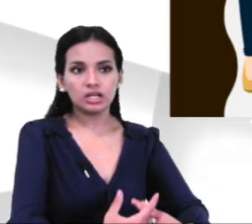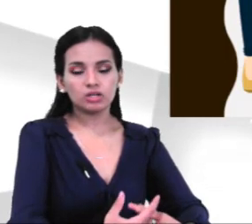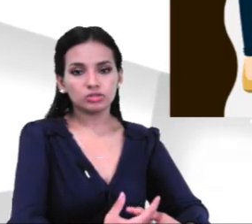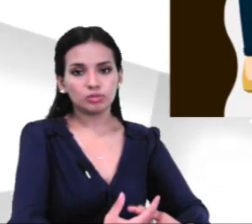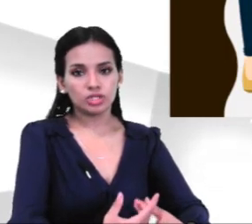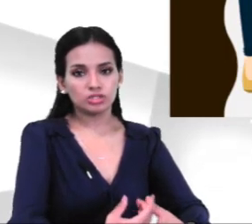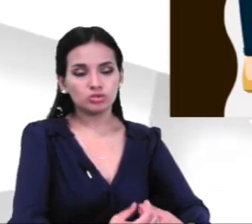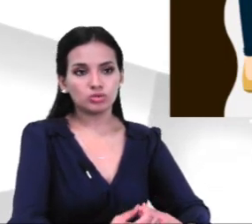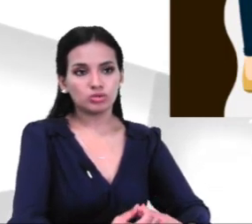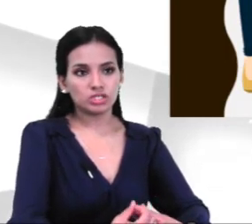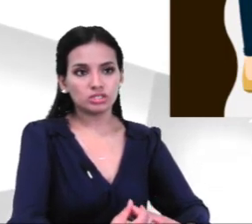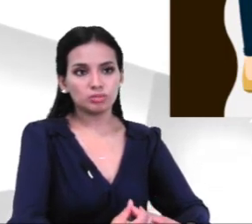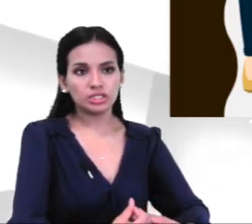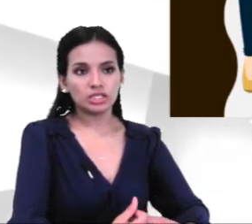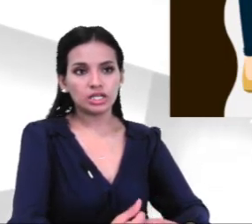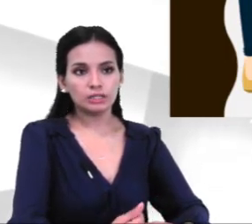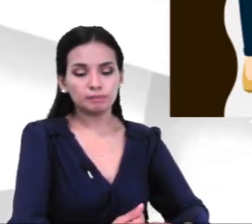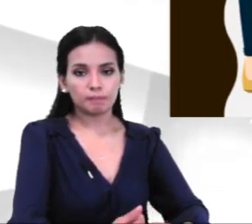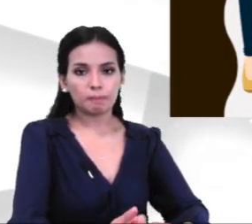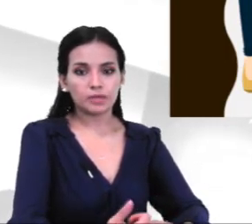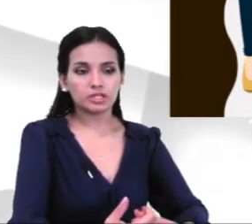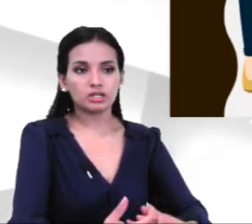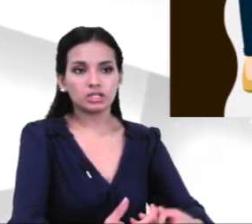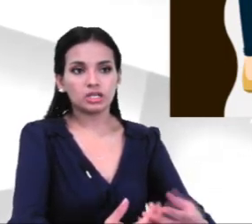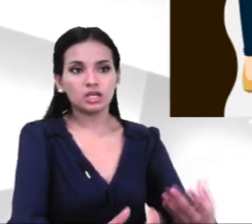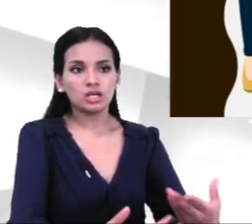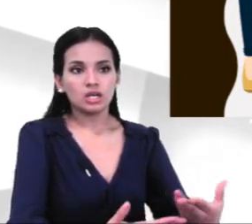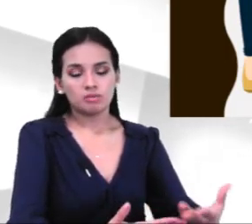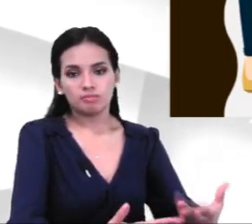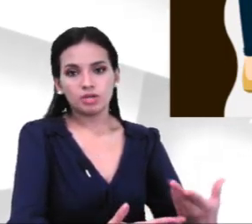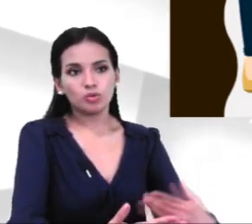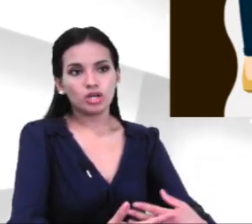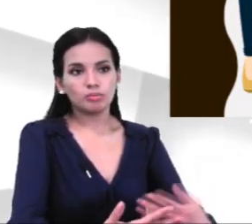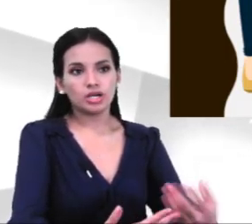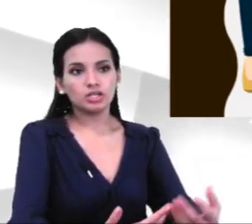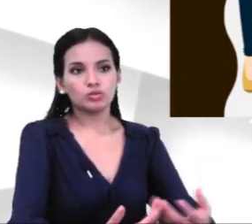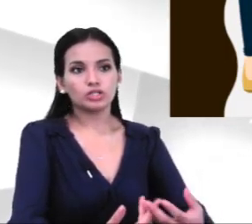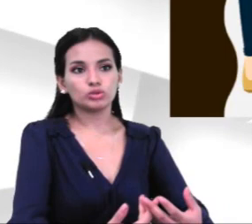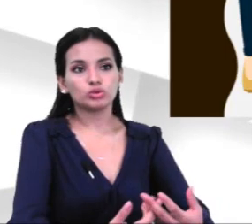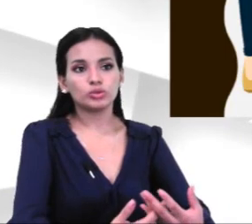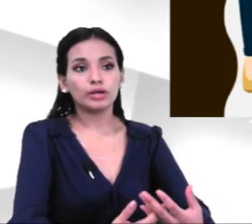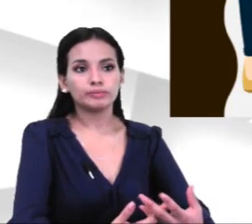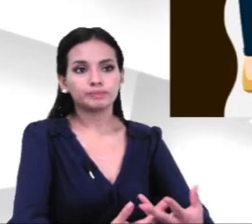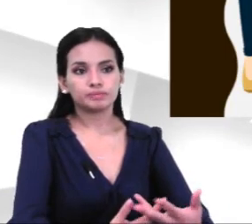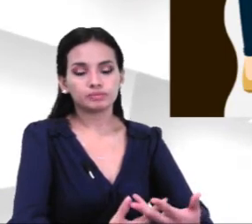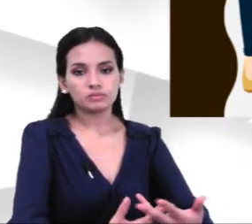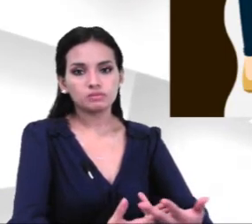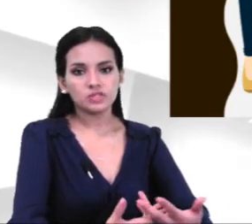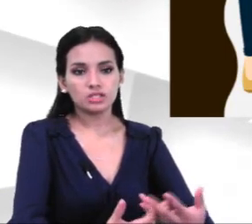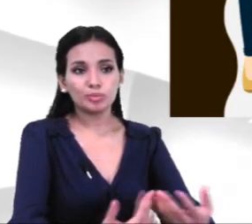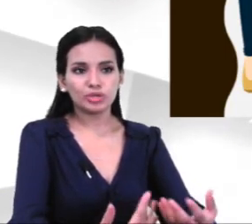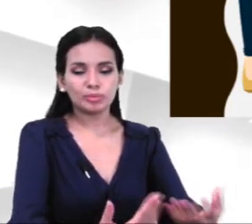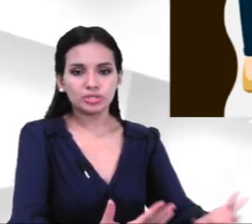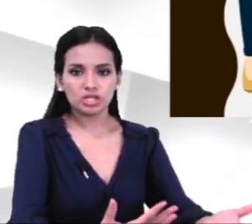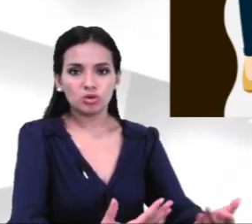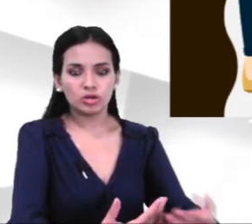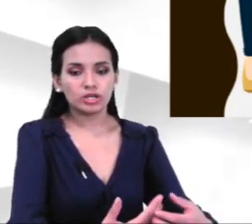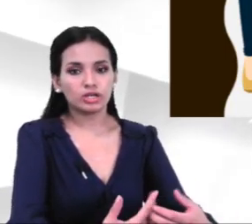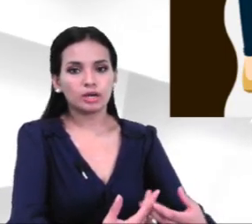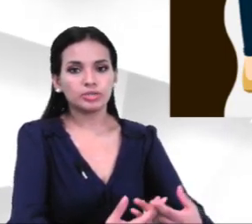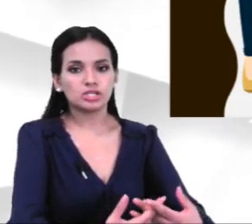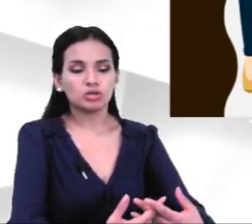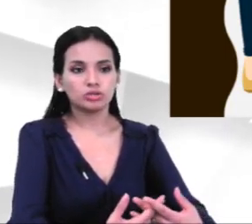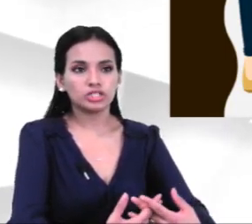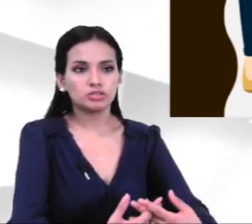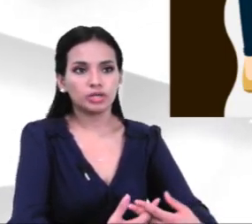tanta la contaminación con este material ya que vemos la imagen en una tortuga se pueden apreciar han